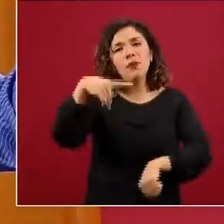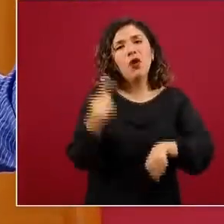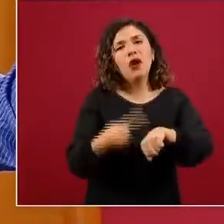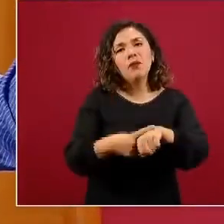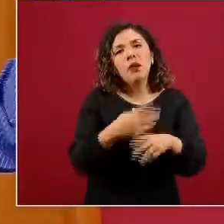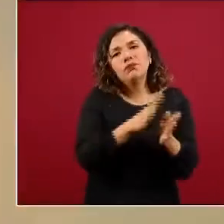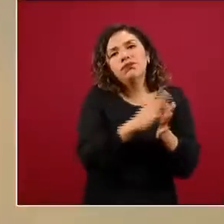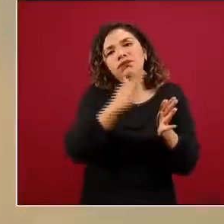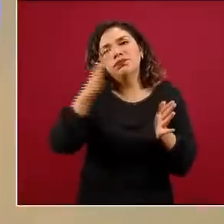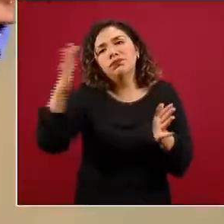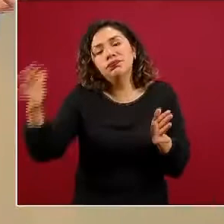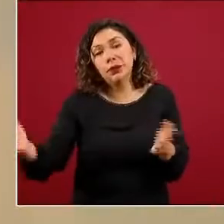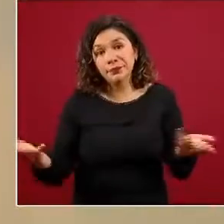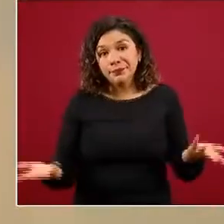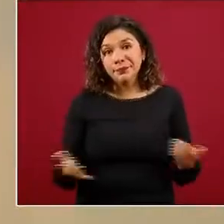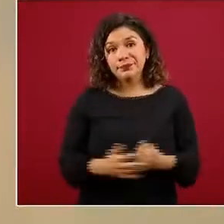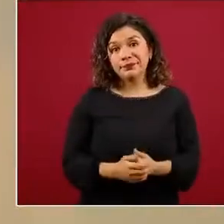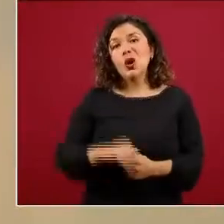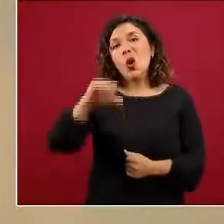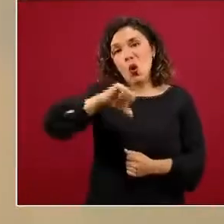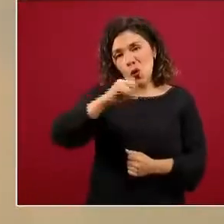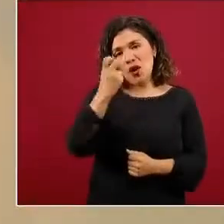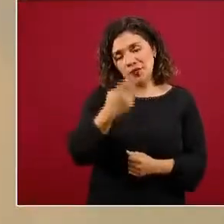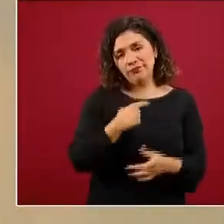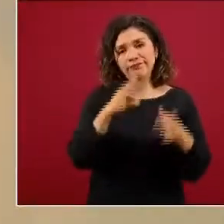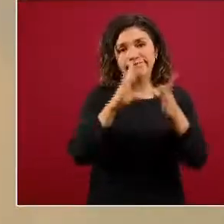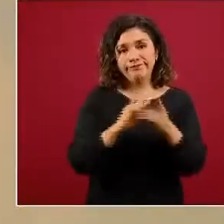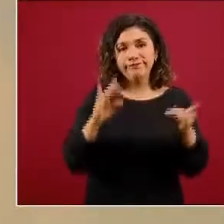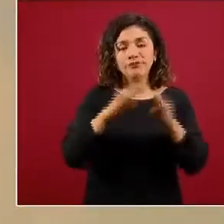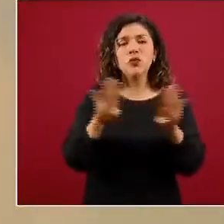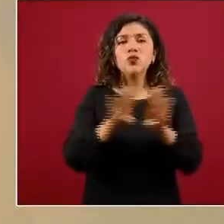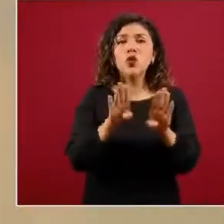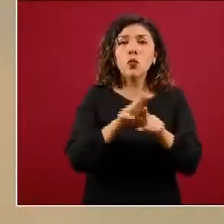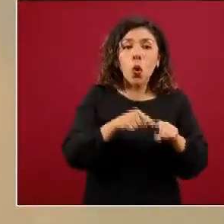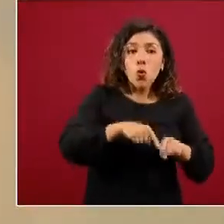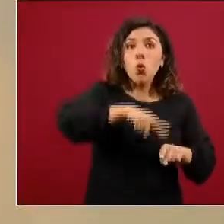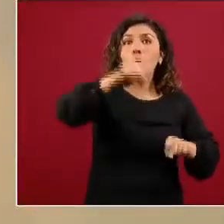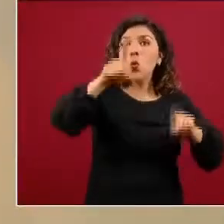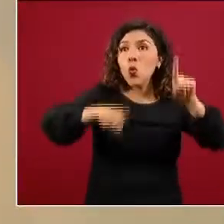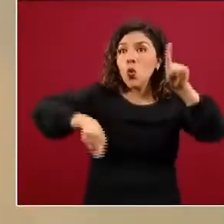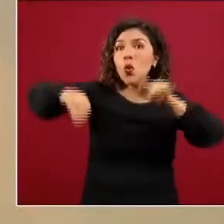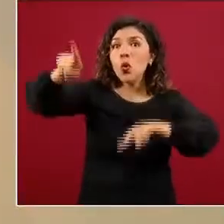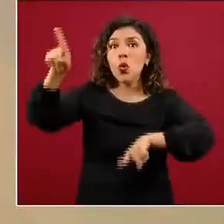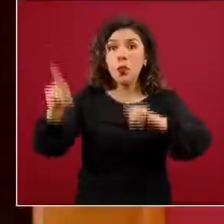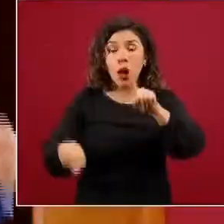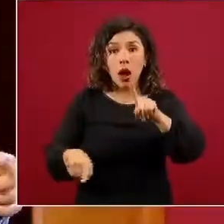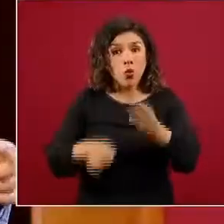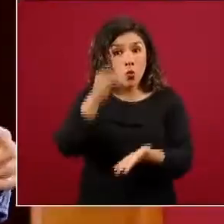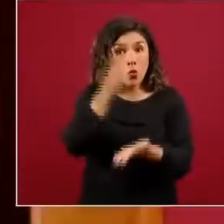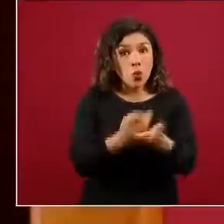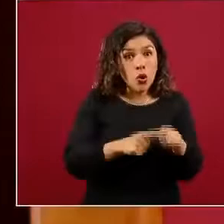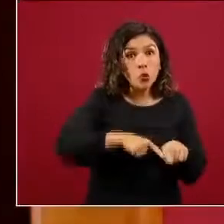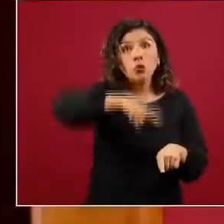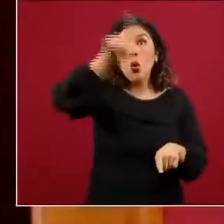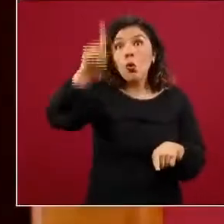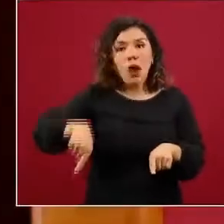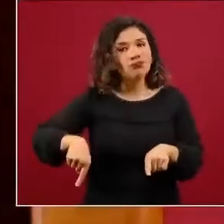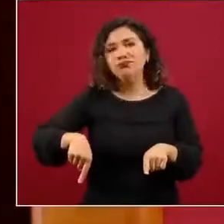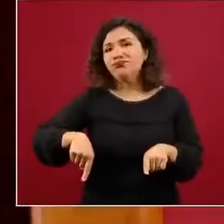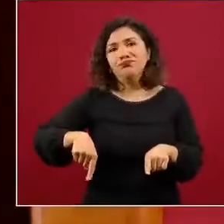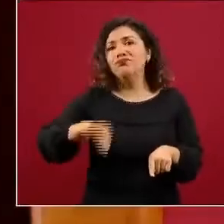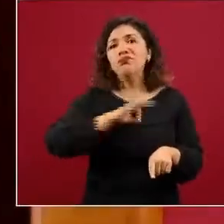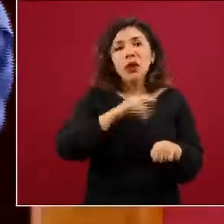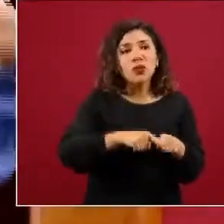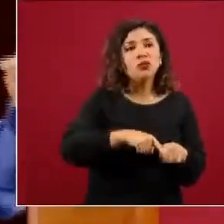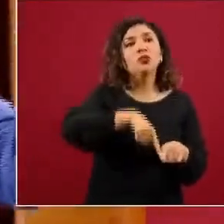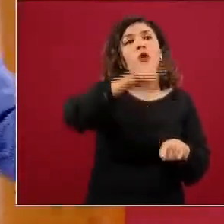la epidemia. Entonces, eso es lo que hoy quiero destacar, cómo las curvas epidémicas no solamente suben y bajan, sino